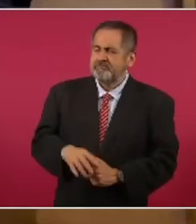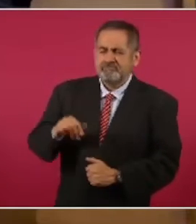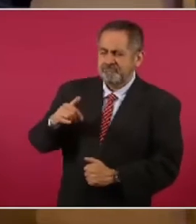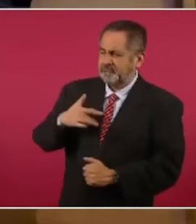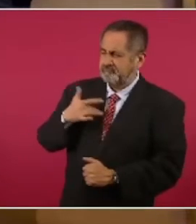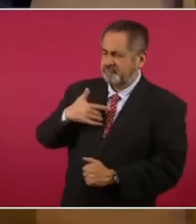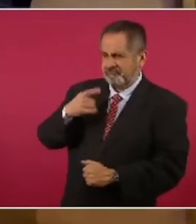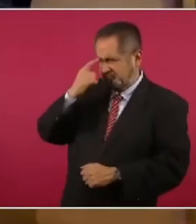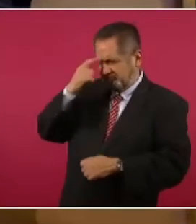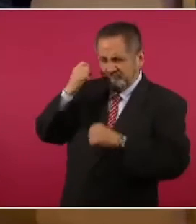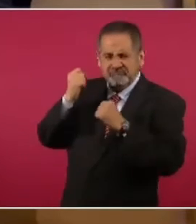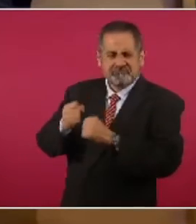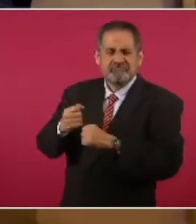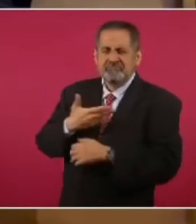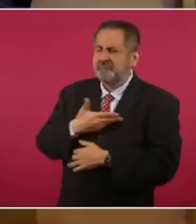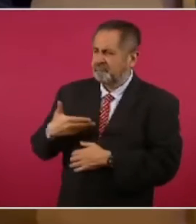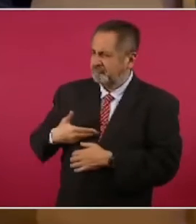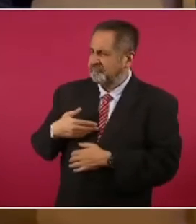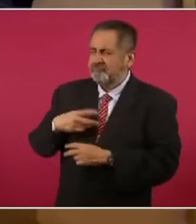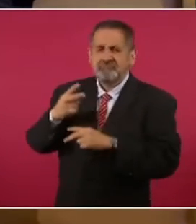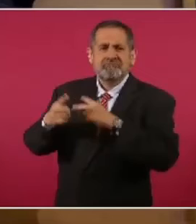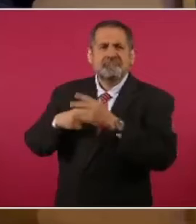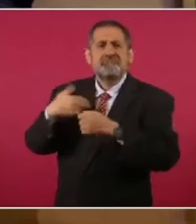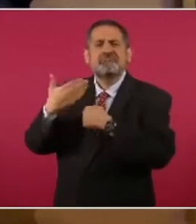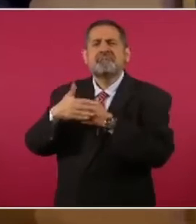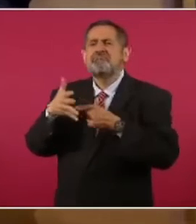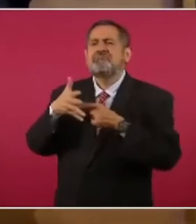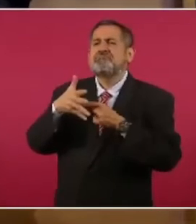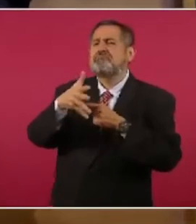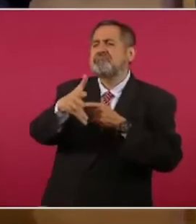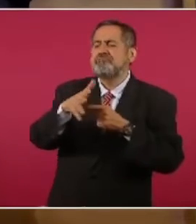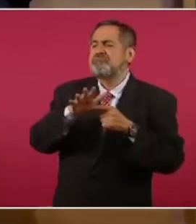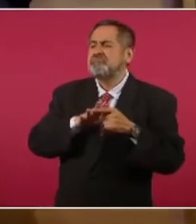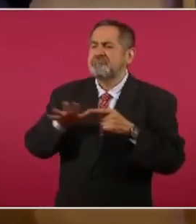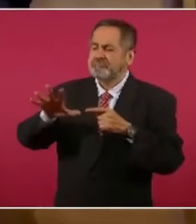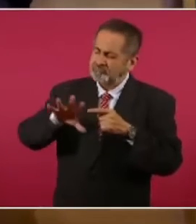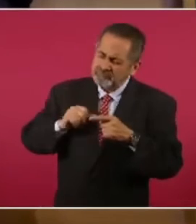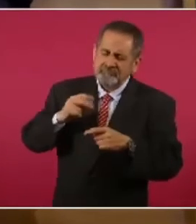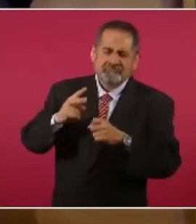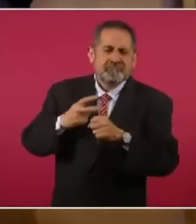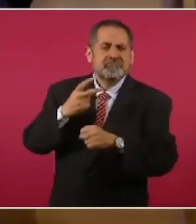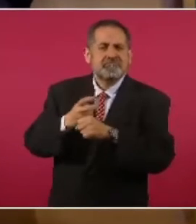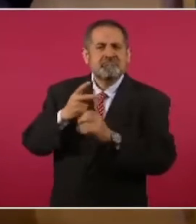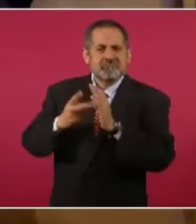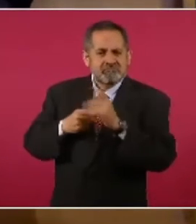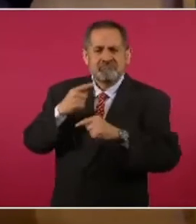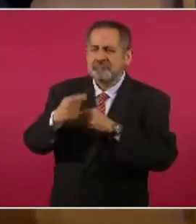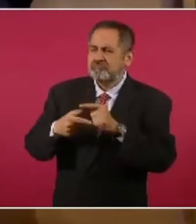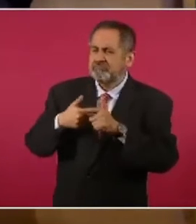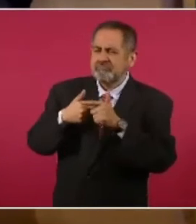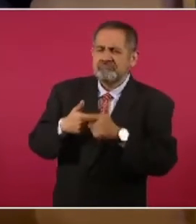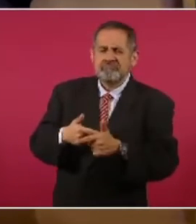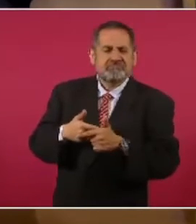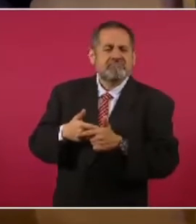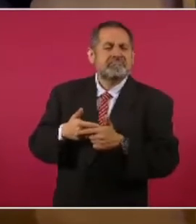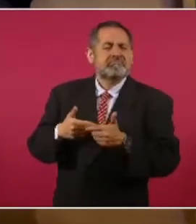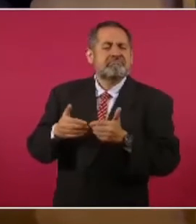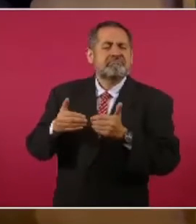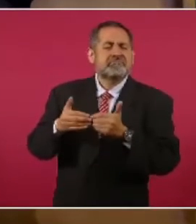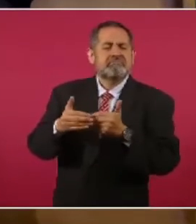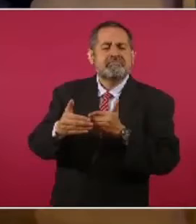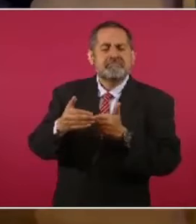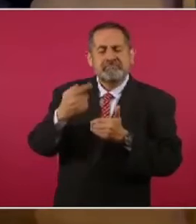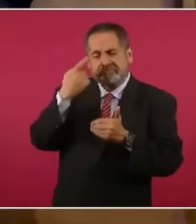seguro, presidente, de que vamos a lograr en nuestro intento para cuidar das pessoas que estão passando fome